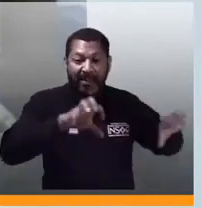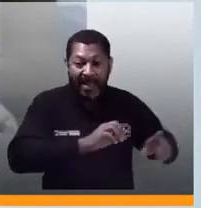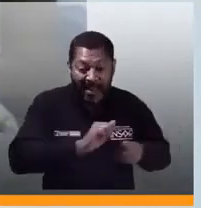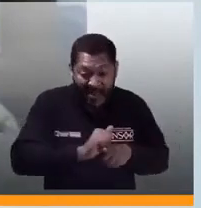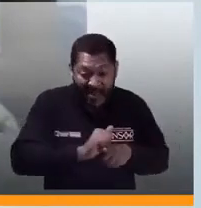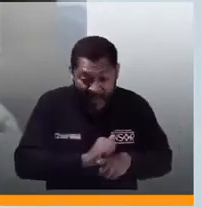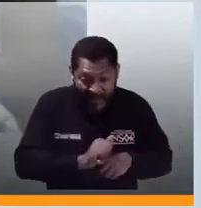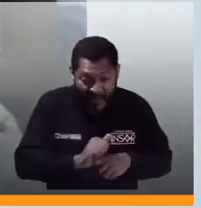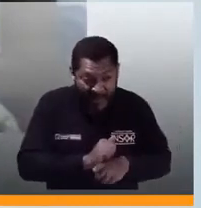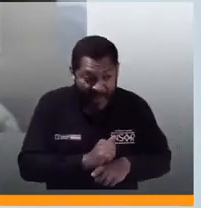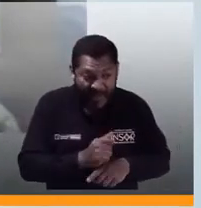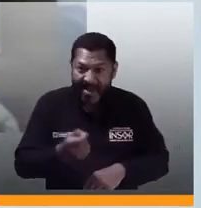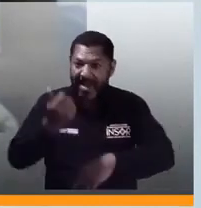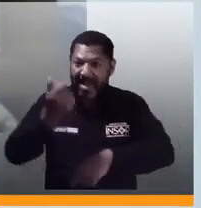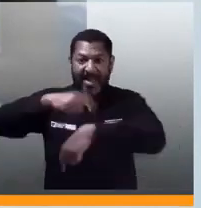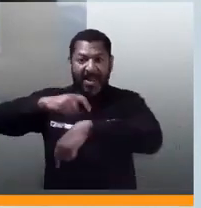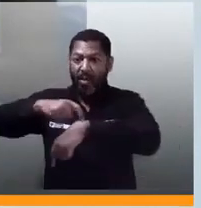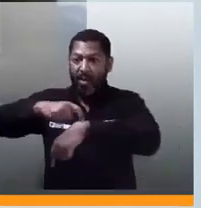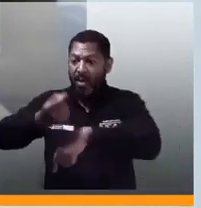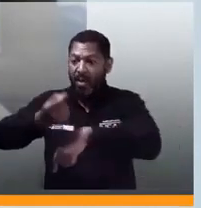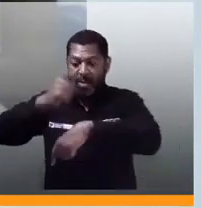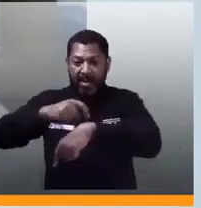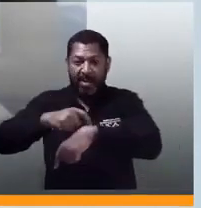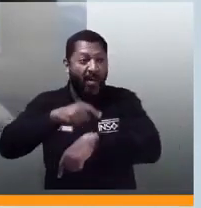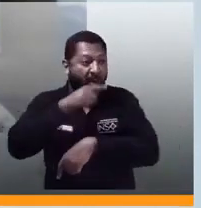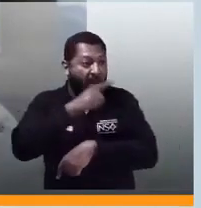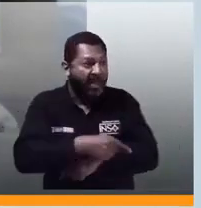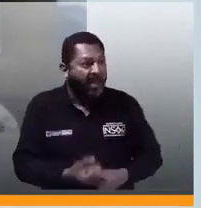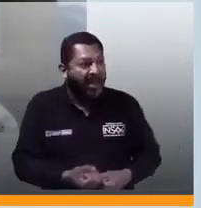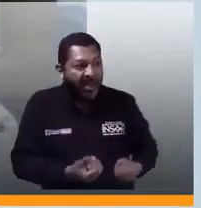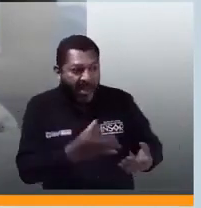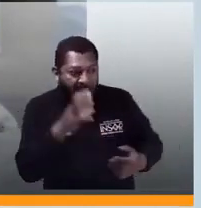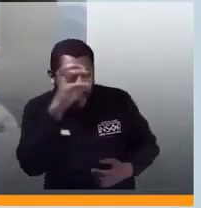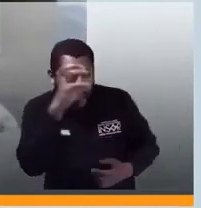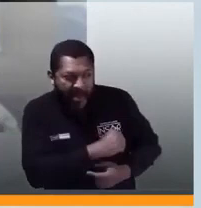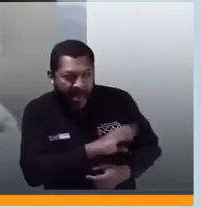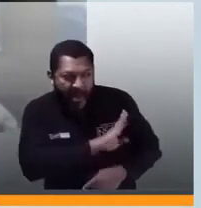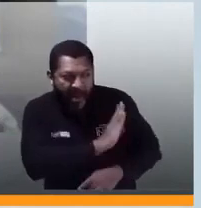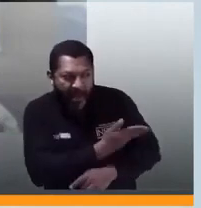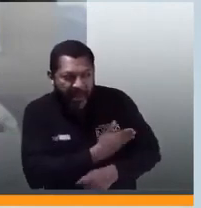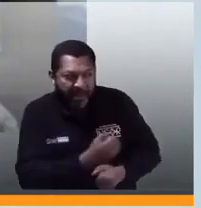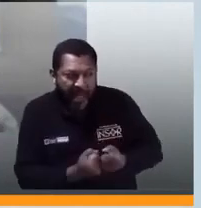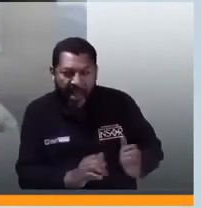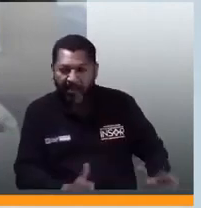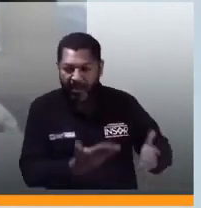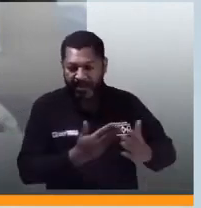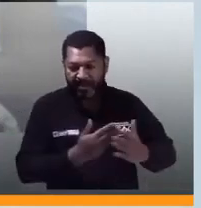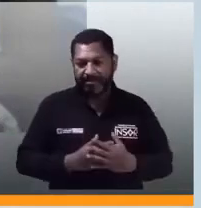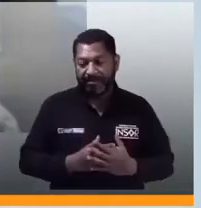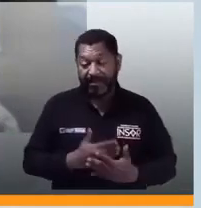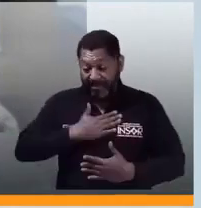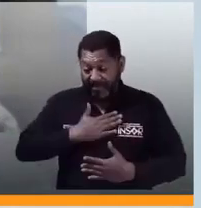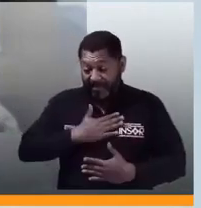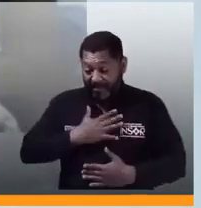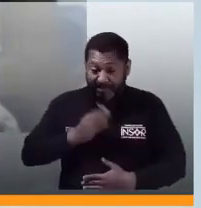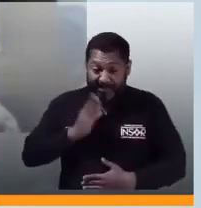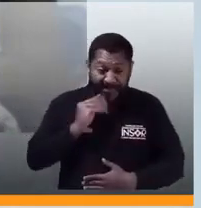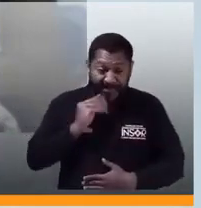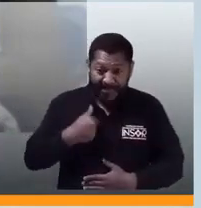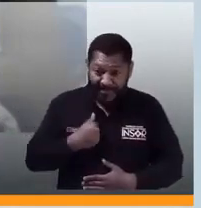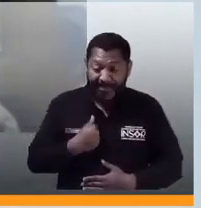prácticas de corta duración esas fortalezas que estamos desarrollando. En mi caso,